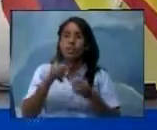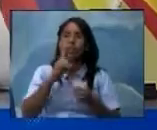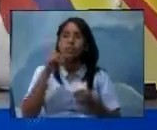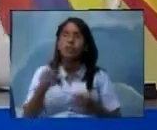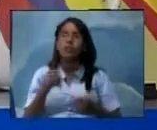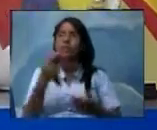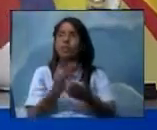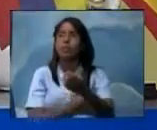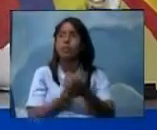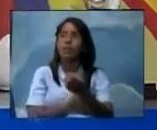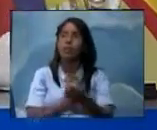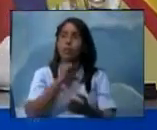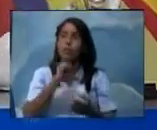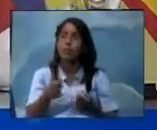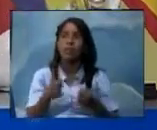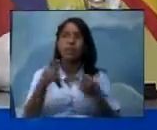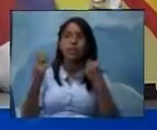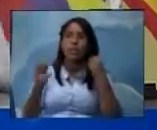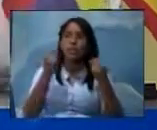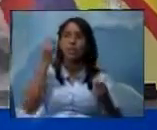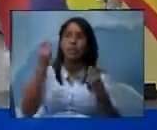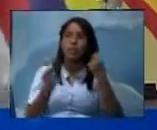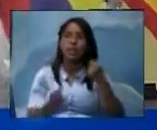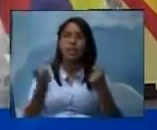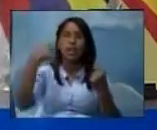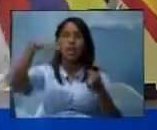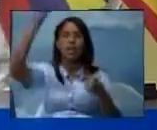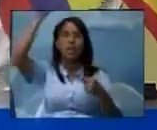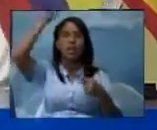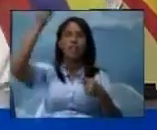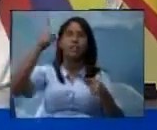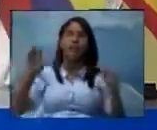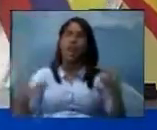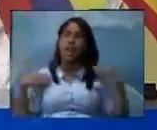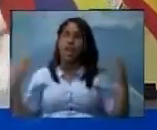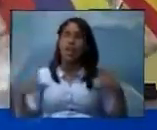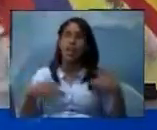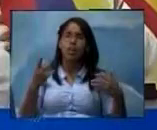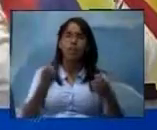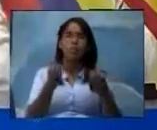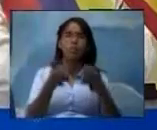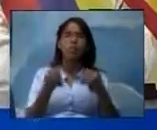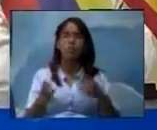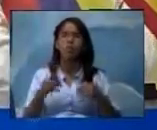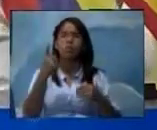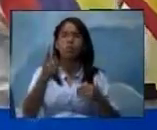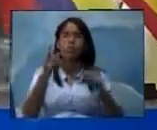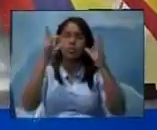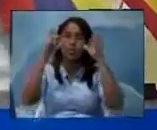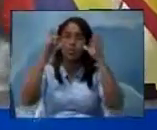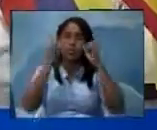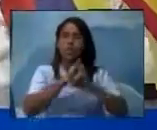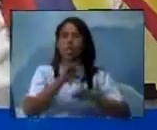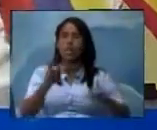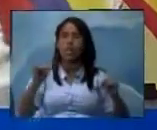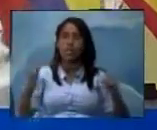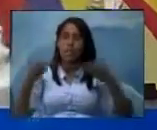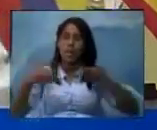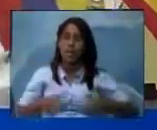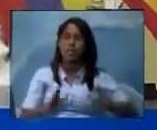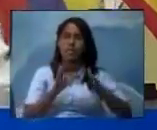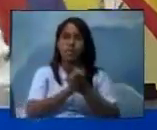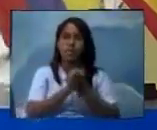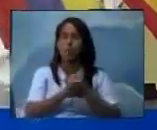pregunta al hermano Emilio, que es bien avispado. El rey Herodes se alegró muchísimo cuando oyó que le había nacido un